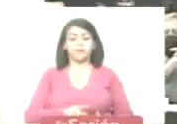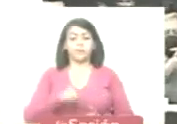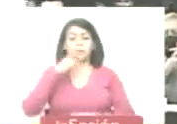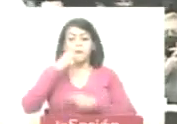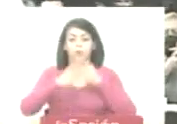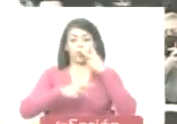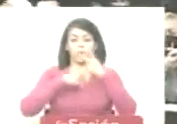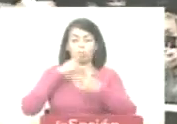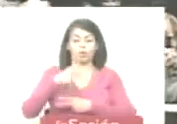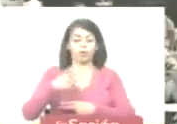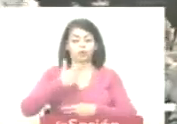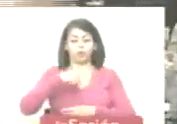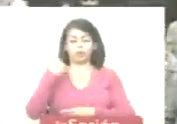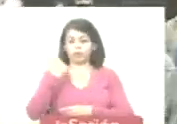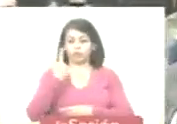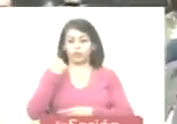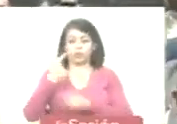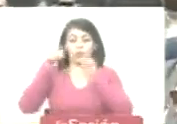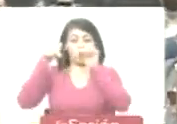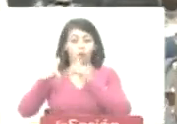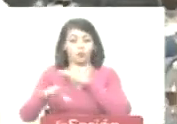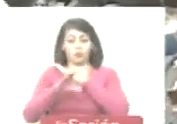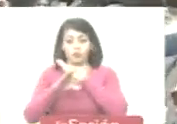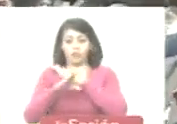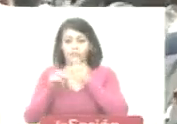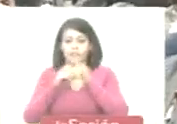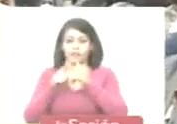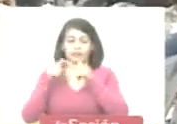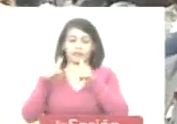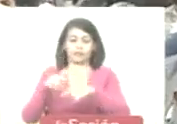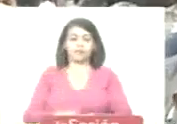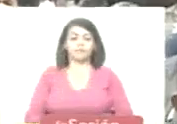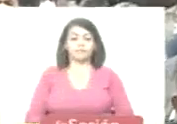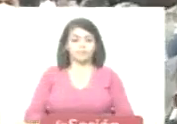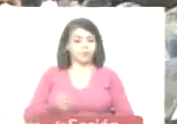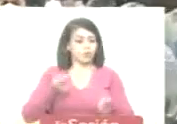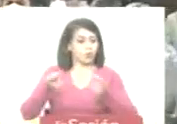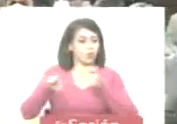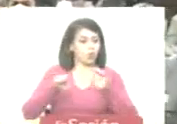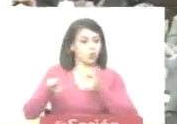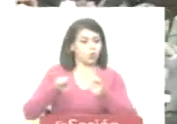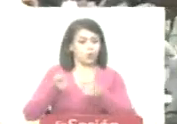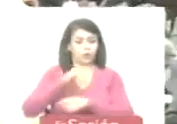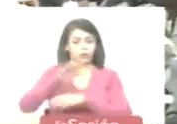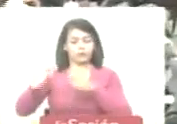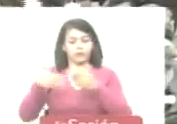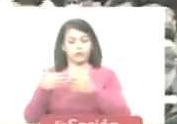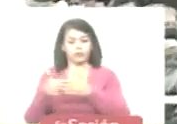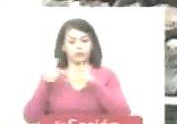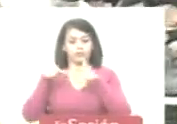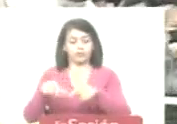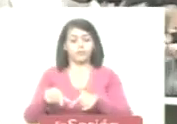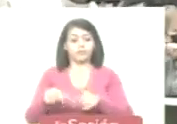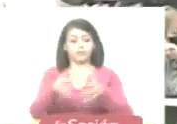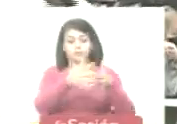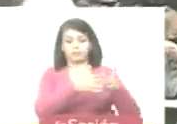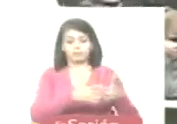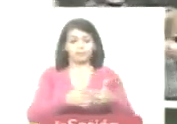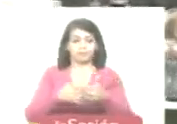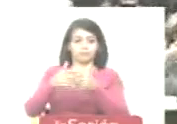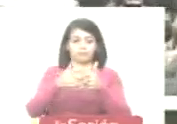políticos, y no exclusivamente los que hoy todavía operan como marionetas del imperialismo